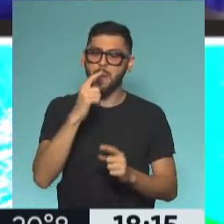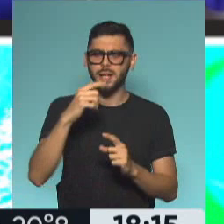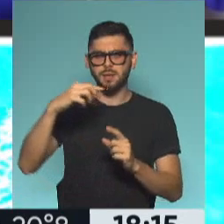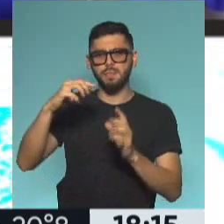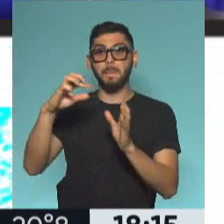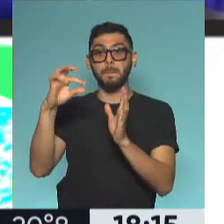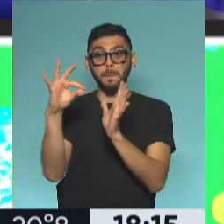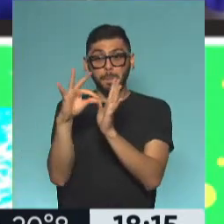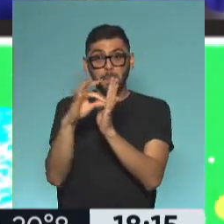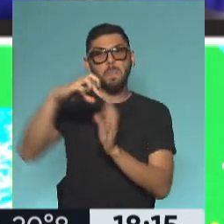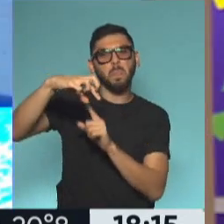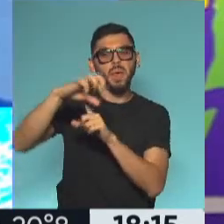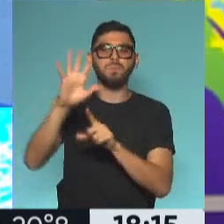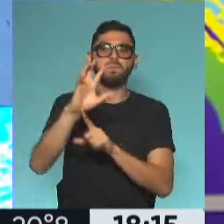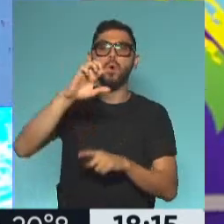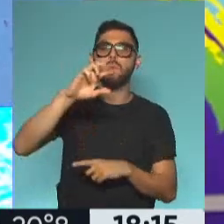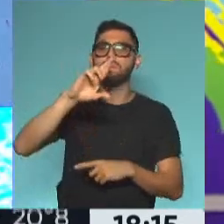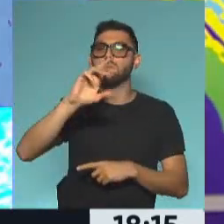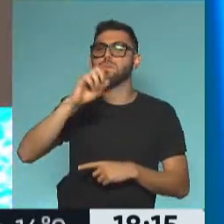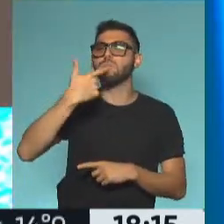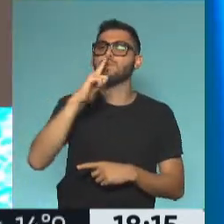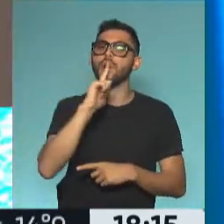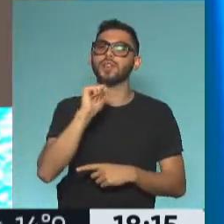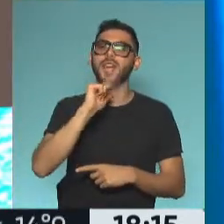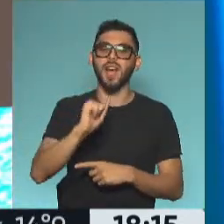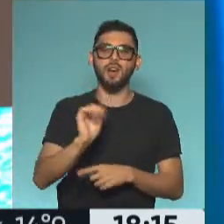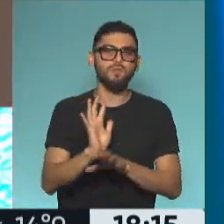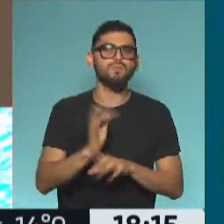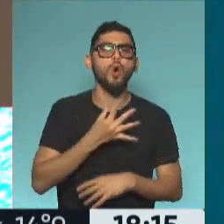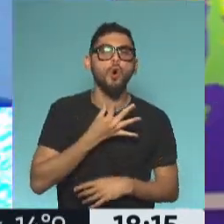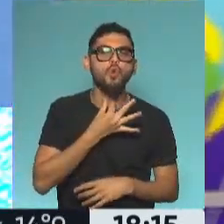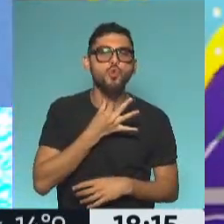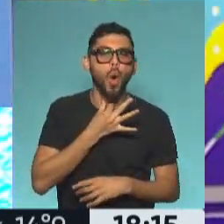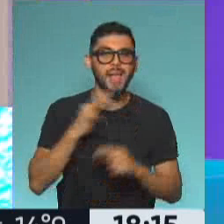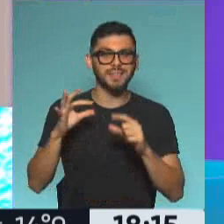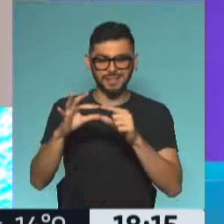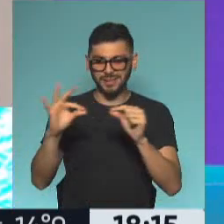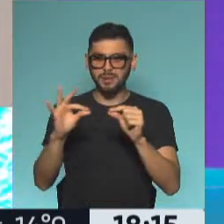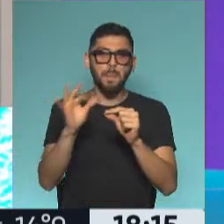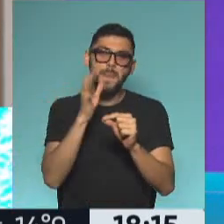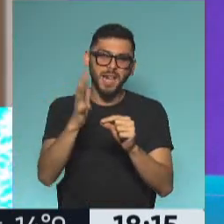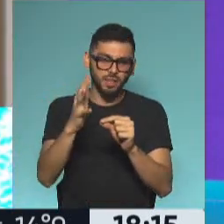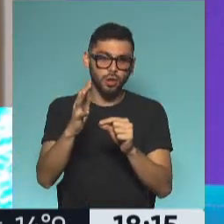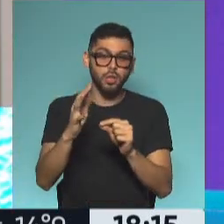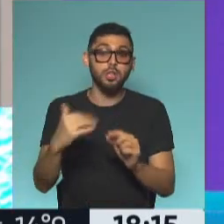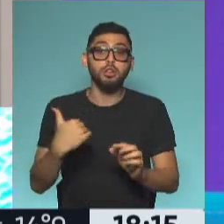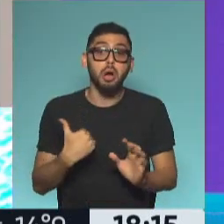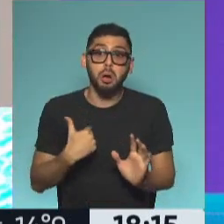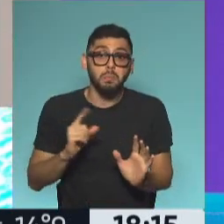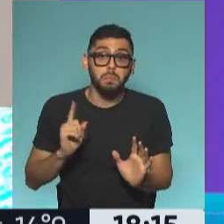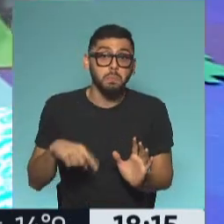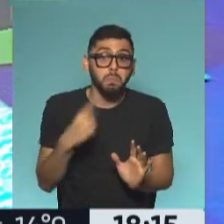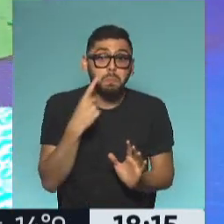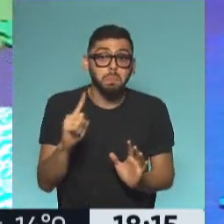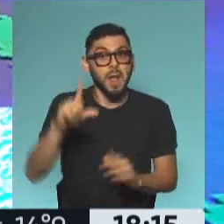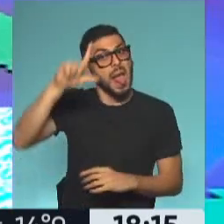como una, ¿no es? ¿Puede ser? Sí, ahí va. La famosa nuez o almendrita, ¿no? Habíamos ¿Lelu? Dicho acá que era. No tengo ni idea. Faltó esa